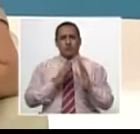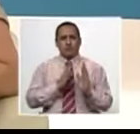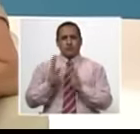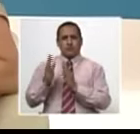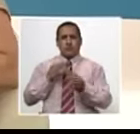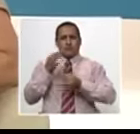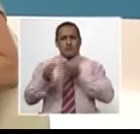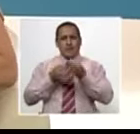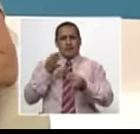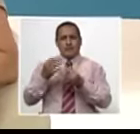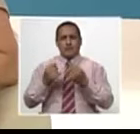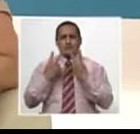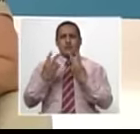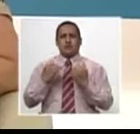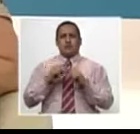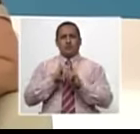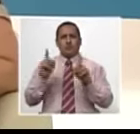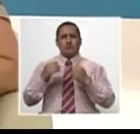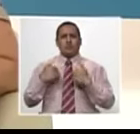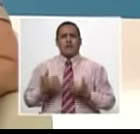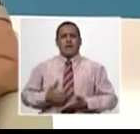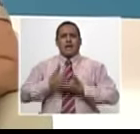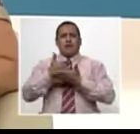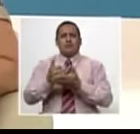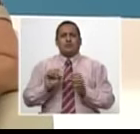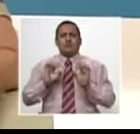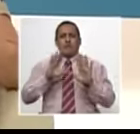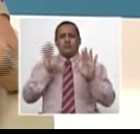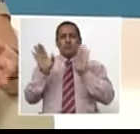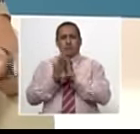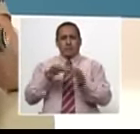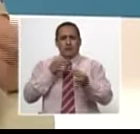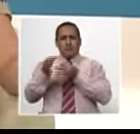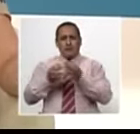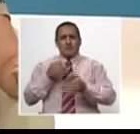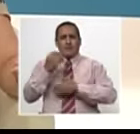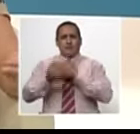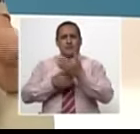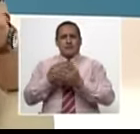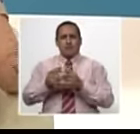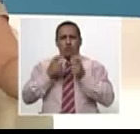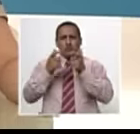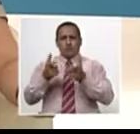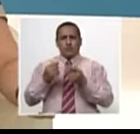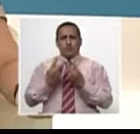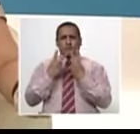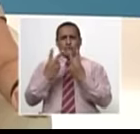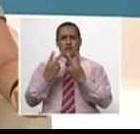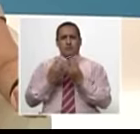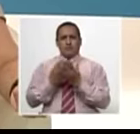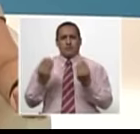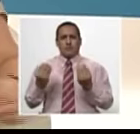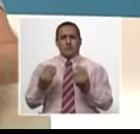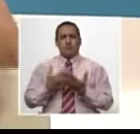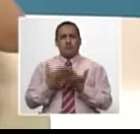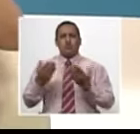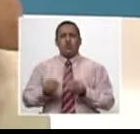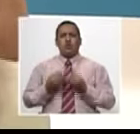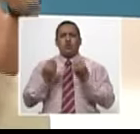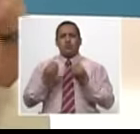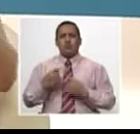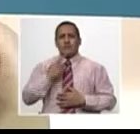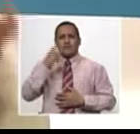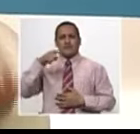de descentralización y en ese sentido pues no le dio todas las facultades a lo mejor a la Contraloría como para ejercer ese control tan directamente o como